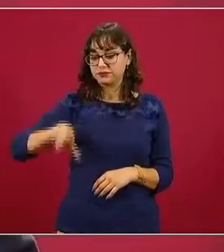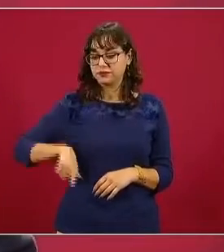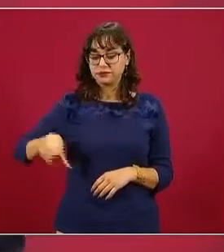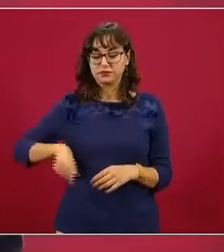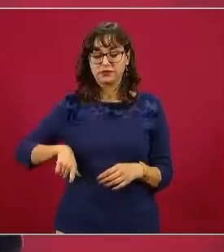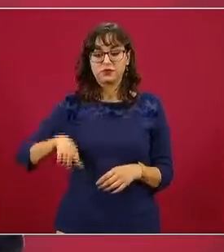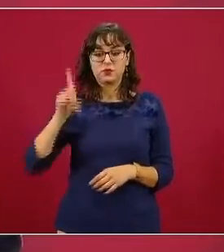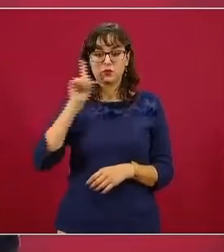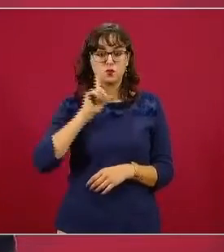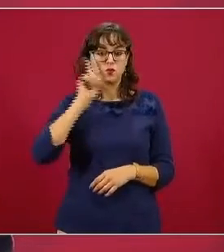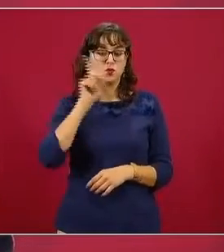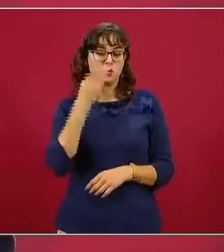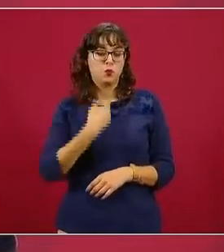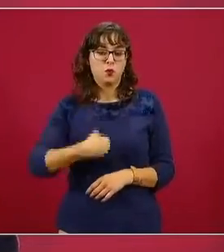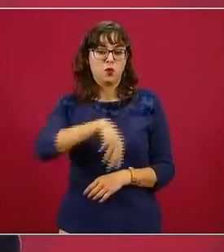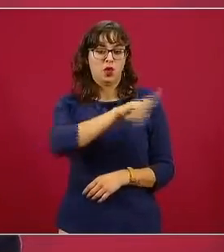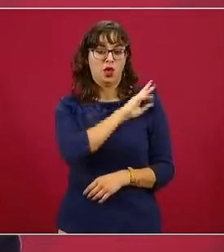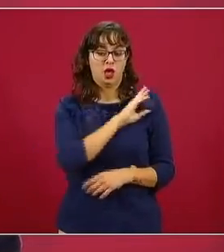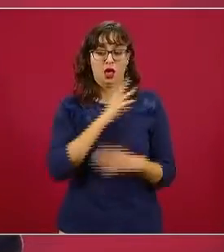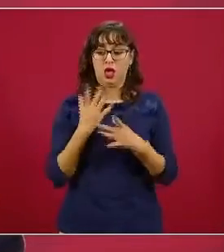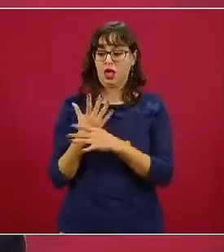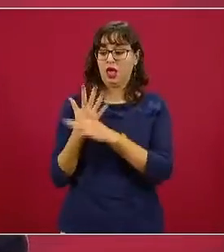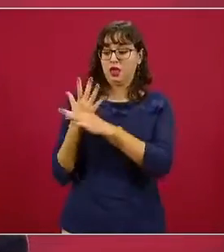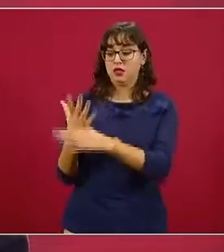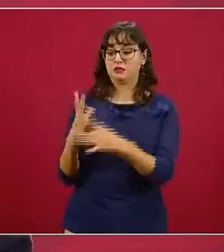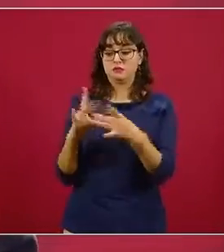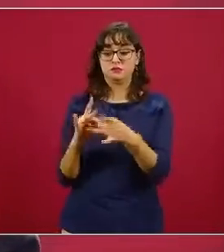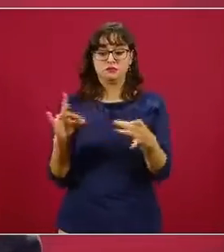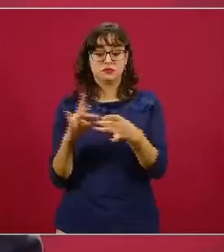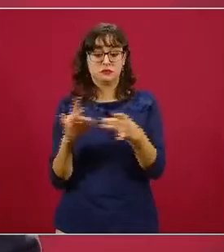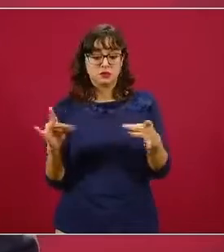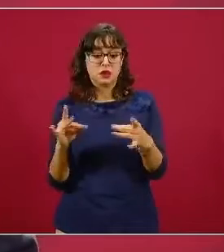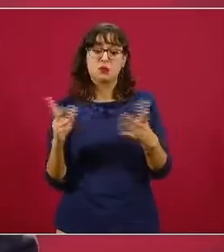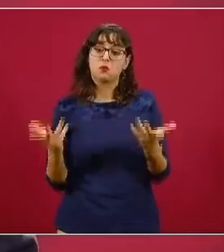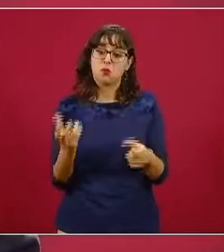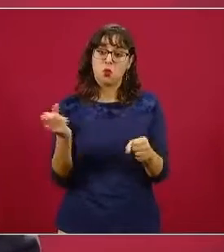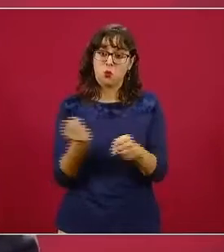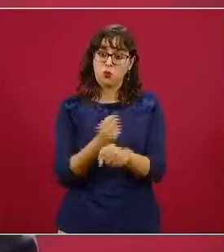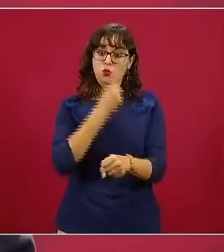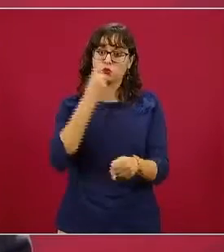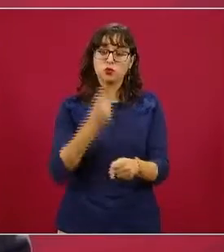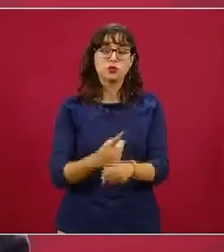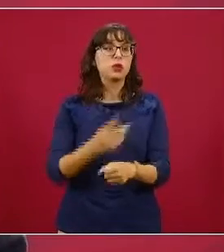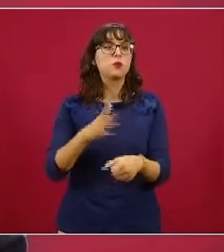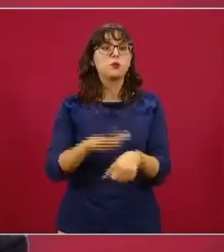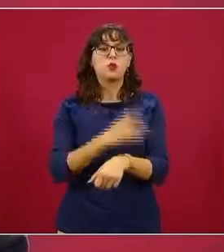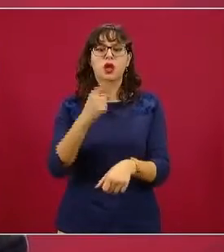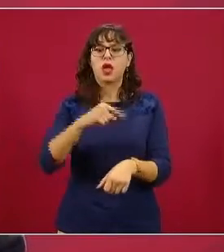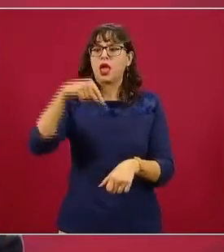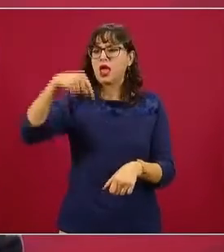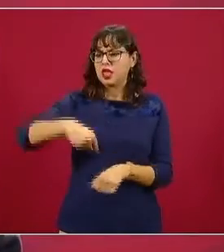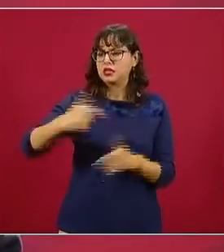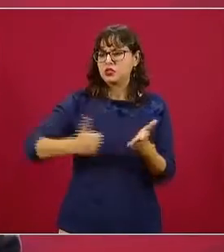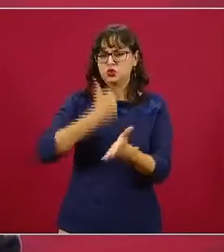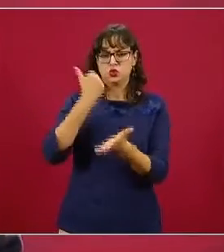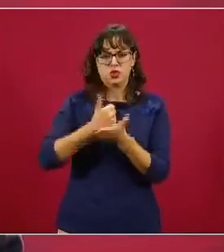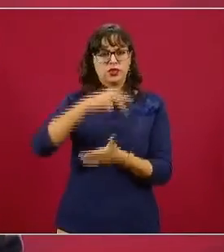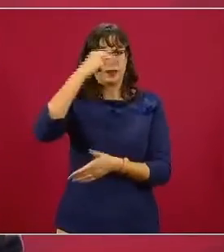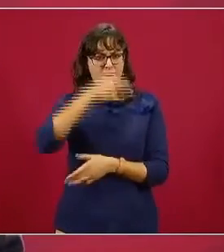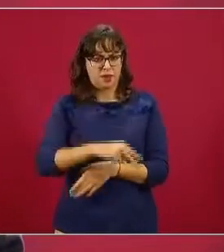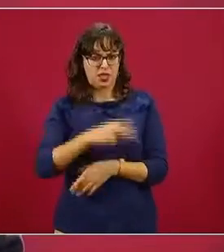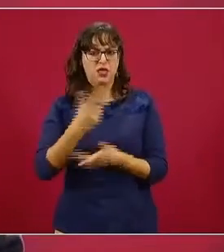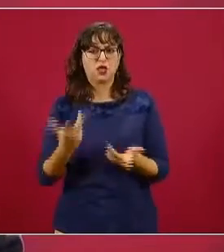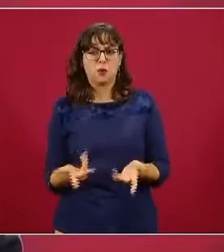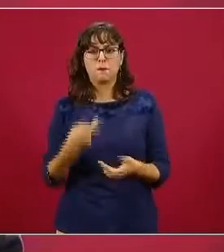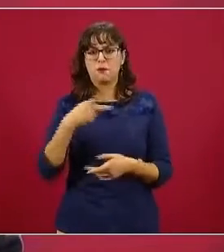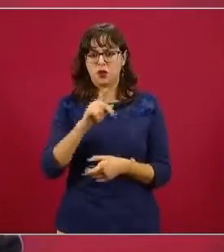pasado, destacó la experiencia positiva que se tuvo en particular en la Ciudad de México, aunque lo logramos instrumentar también en